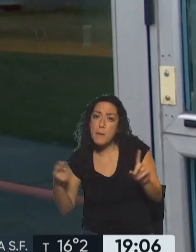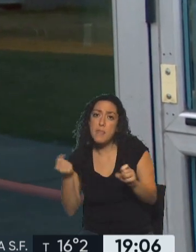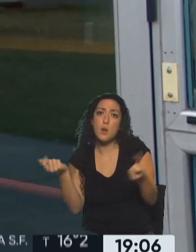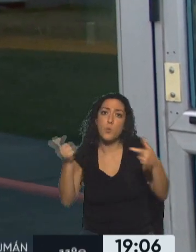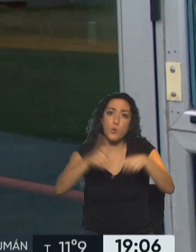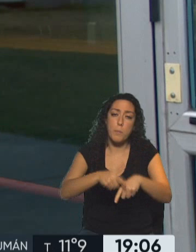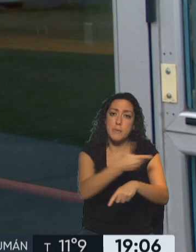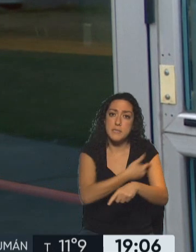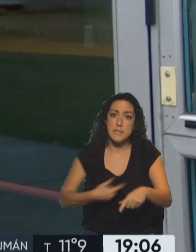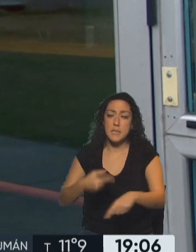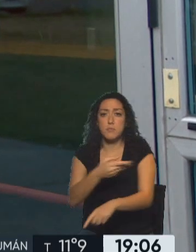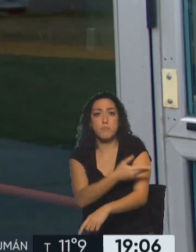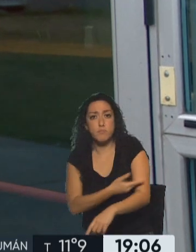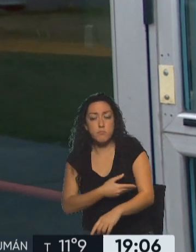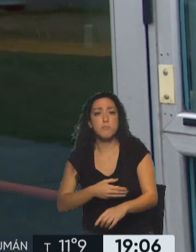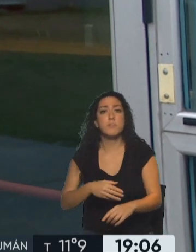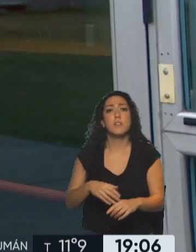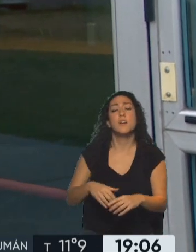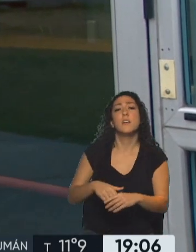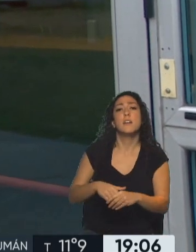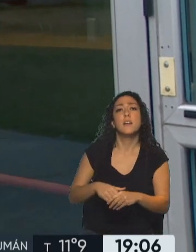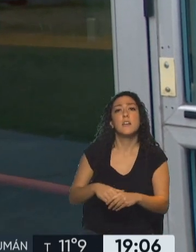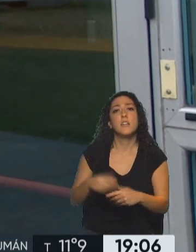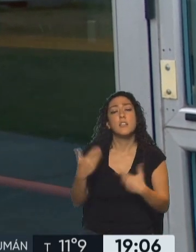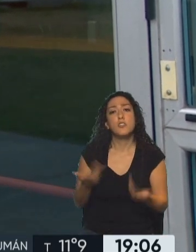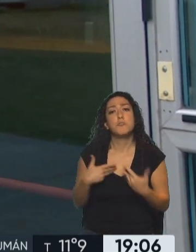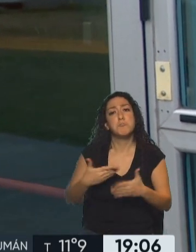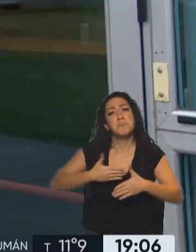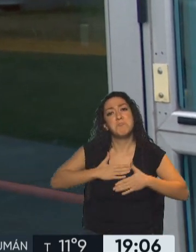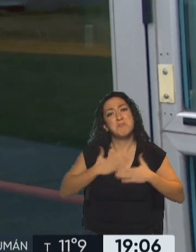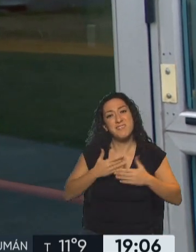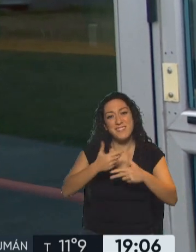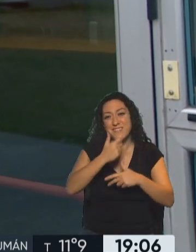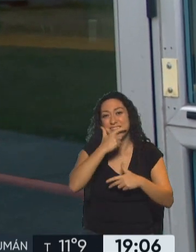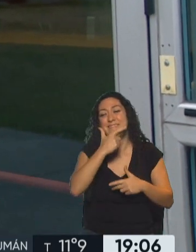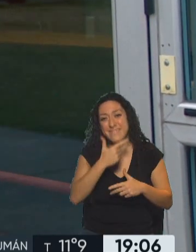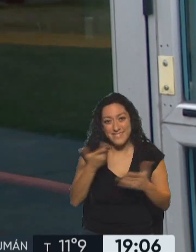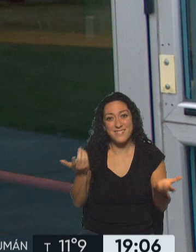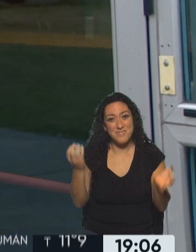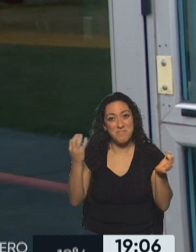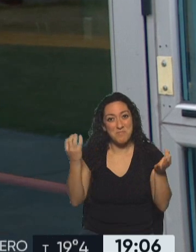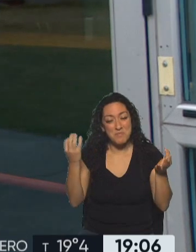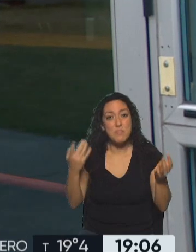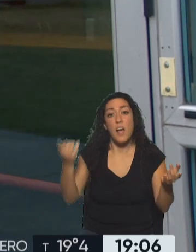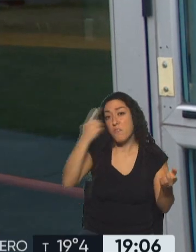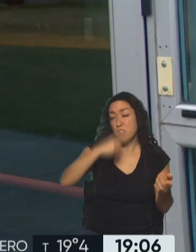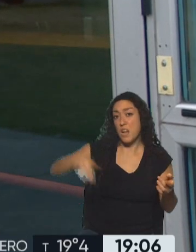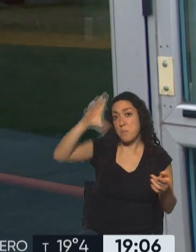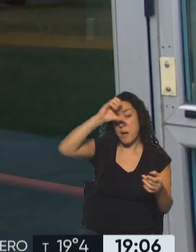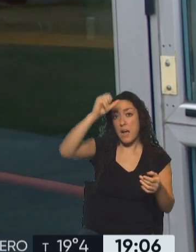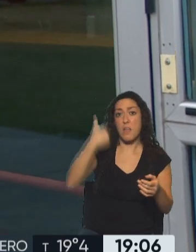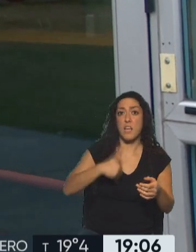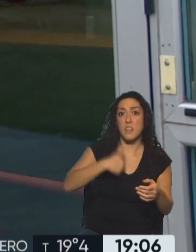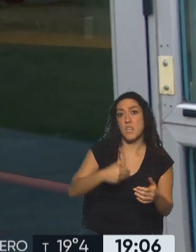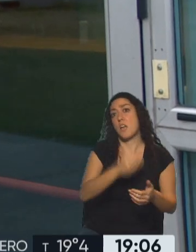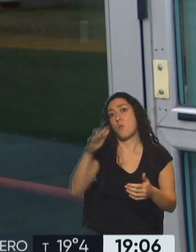levantó su pulgar izquierdo y se fue sonriente, pero finalmente se conoce que vuelve a la Embajada Argentina en Brasil.